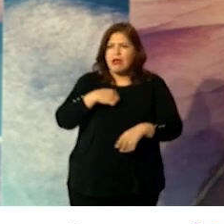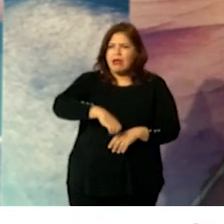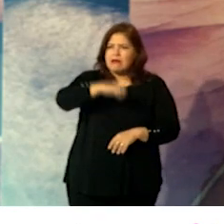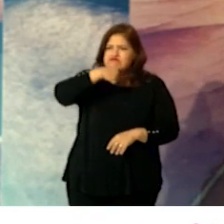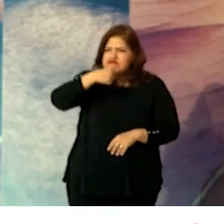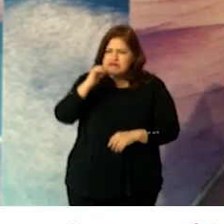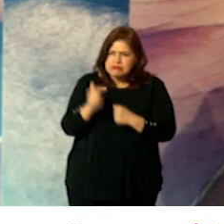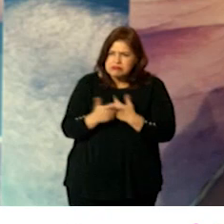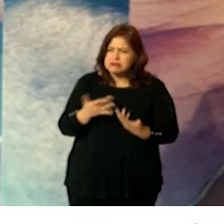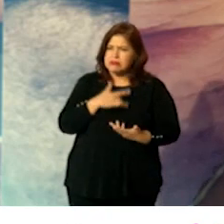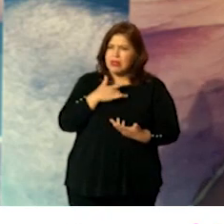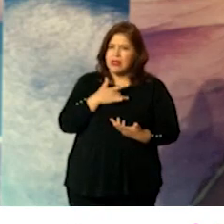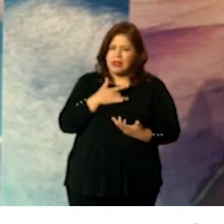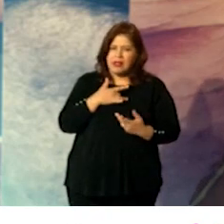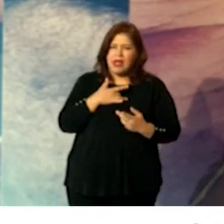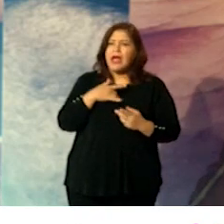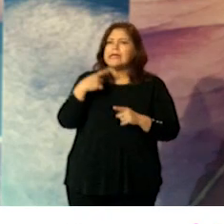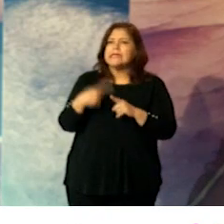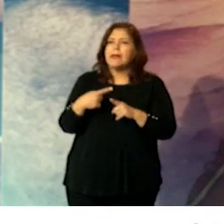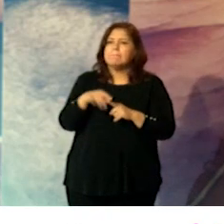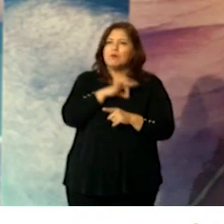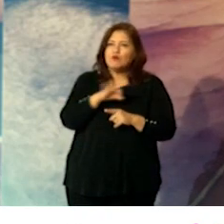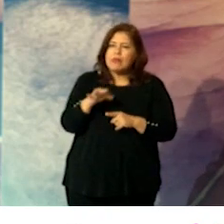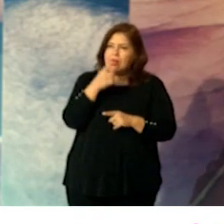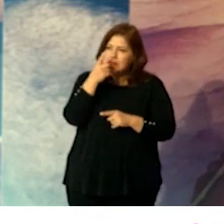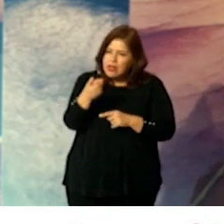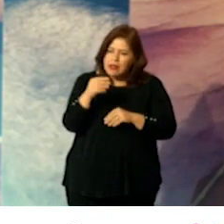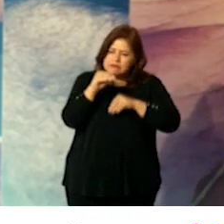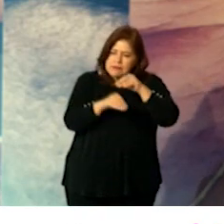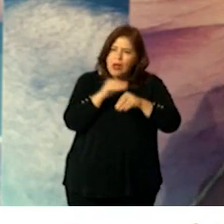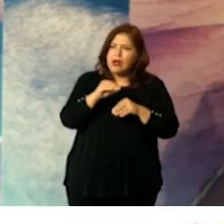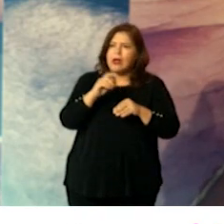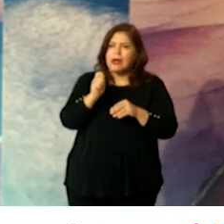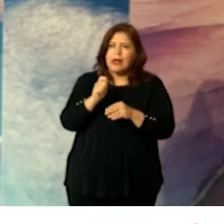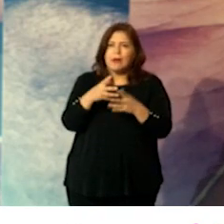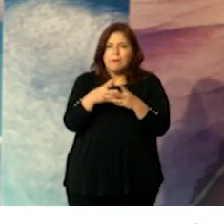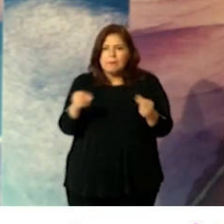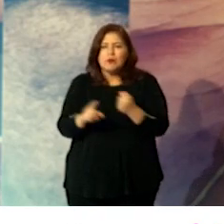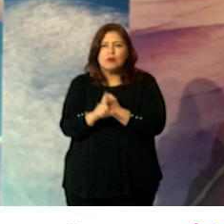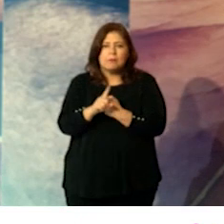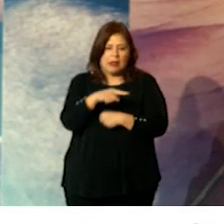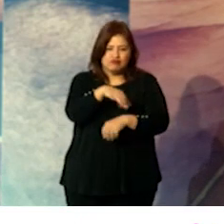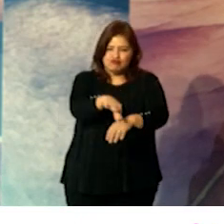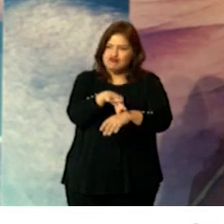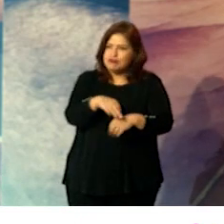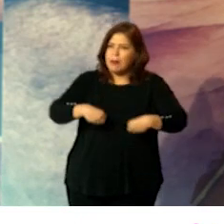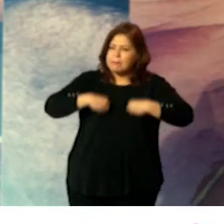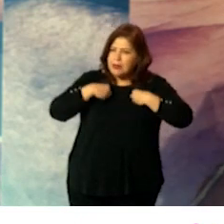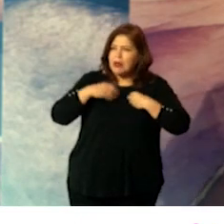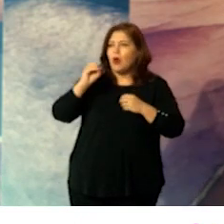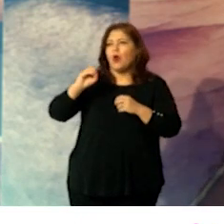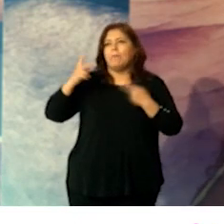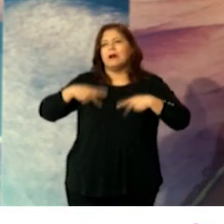va a haber la persona más calificada para poder desarrollar la solución porque lo vive. Una persona migrante